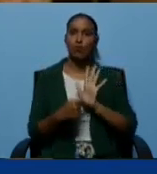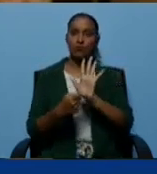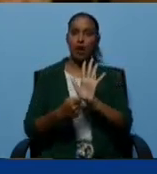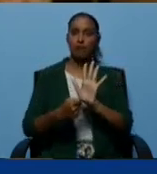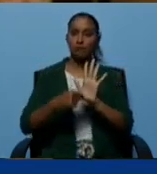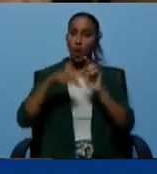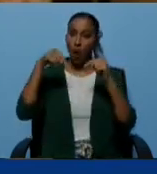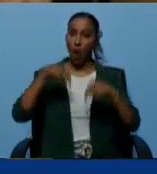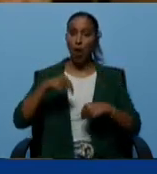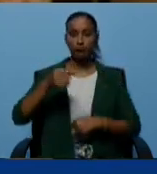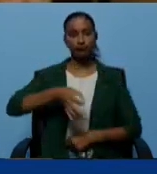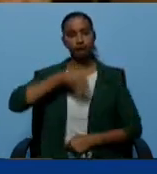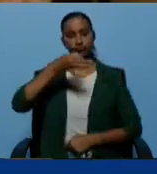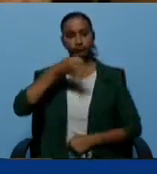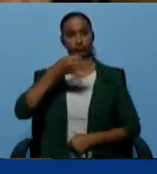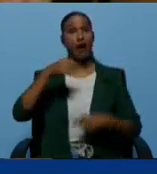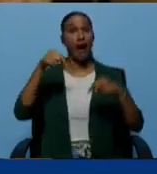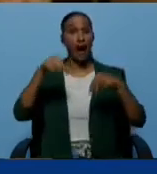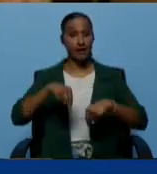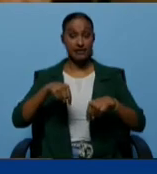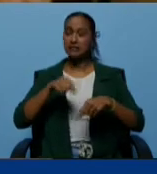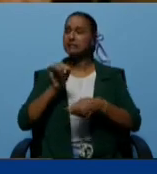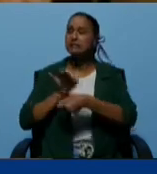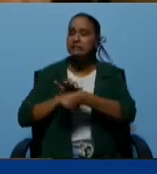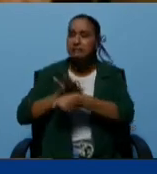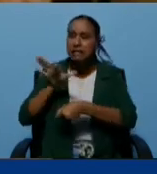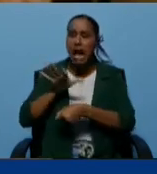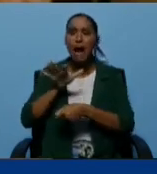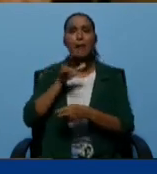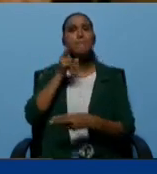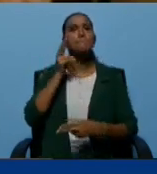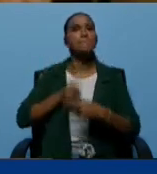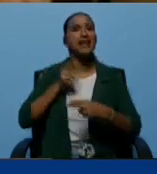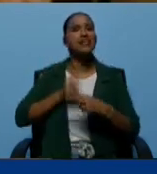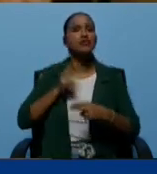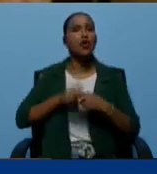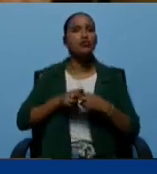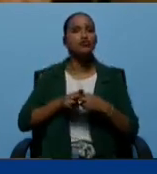lo grave, lo terrible que implica un crimen de odio.